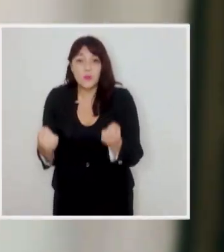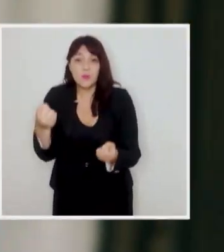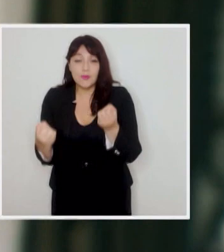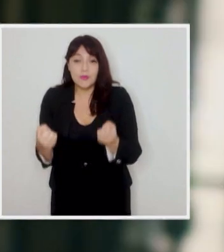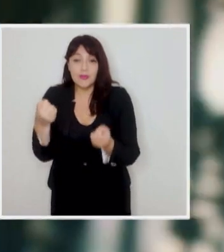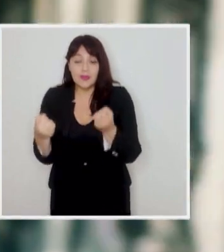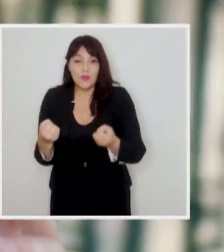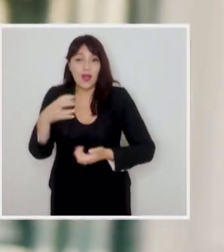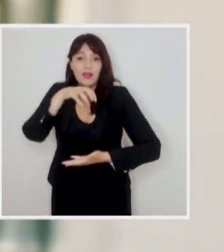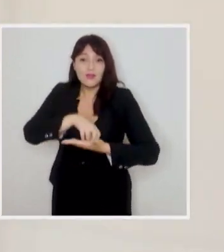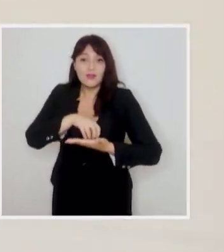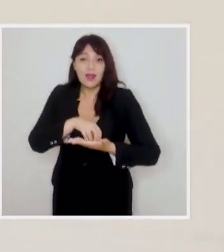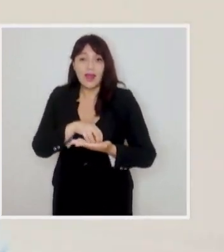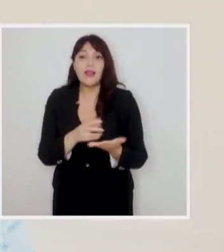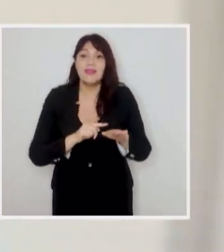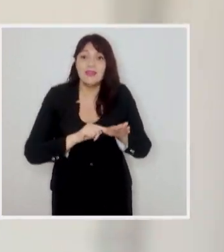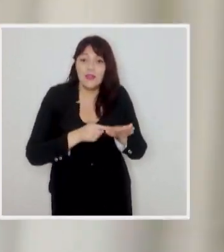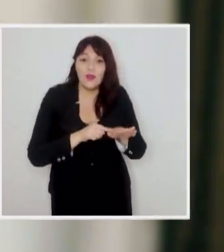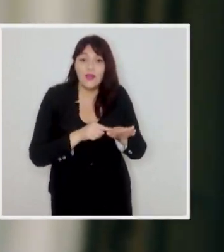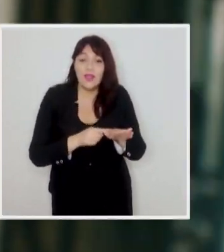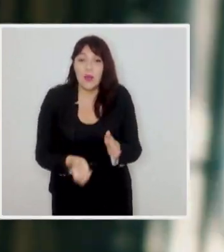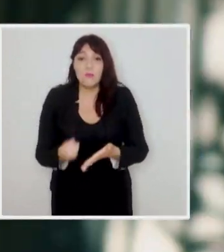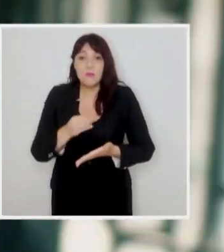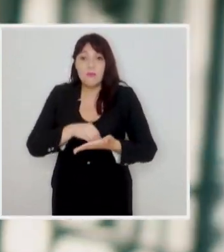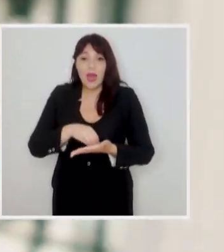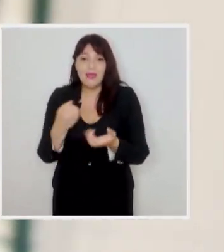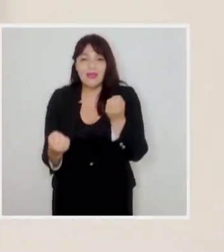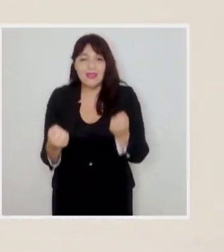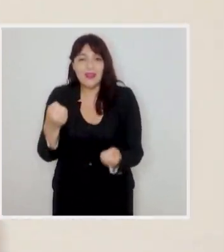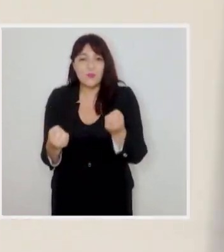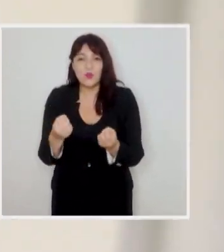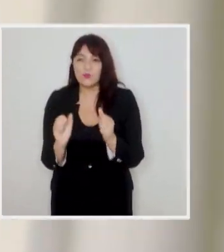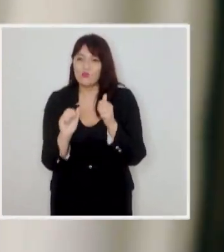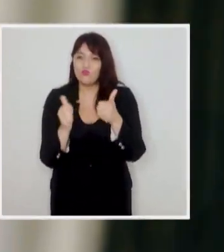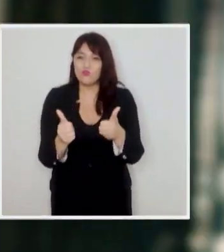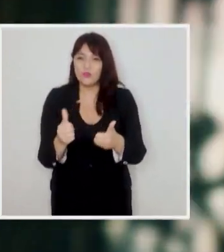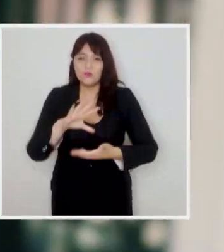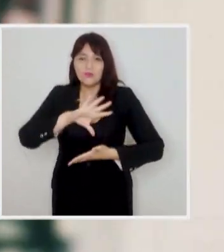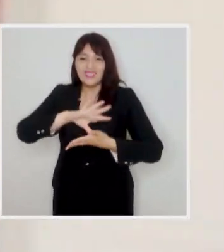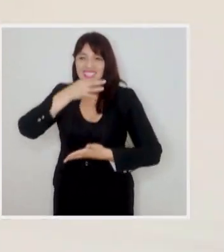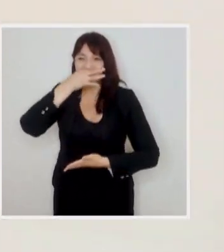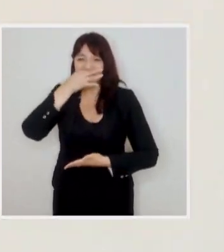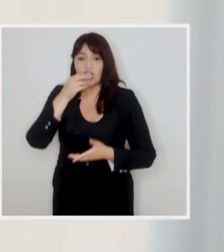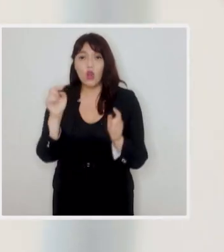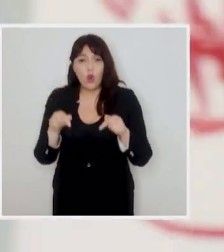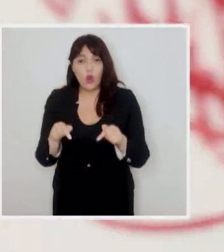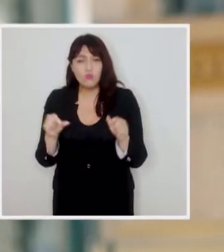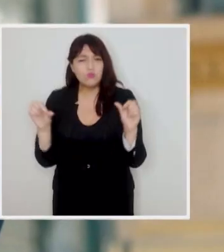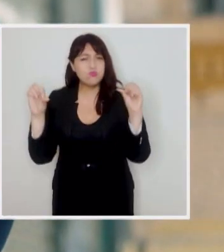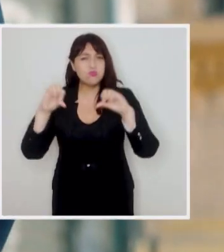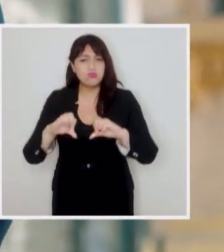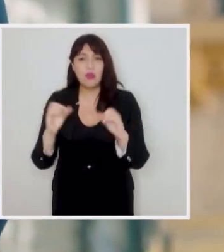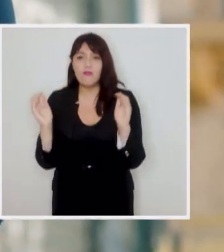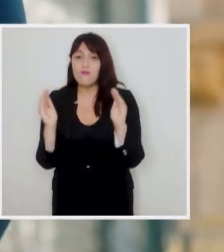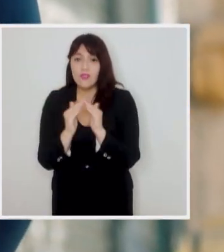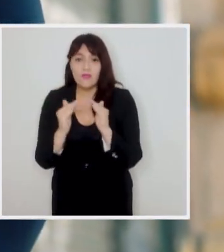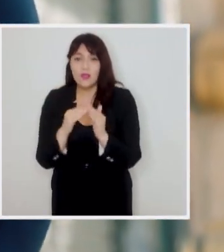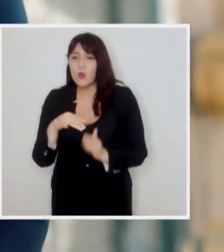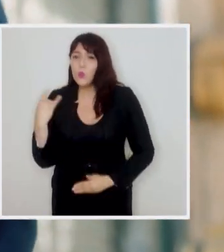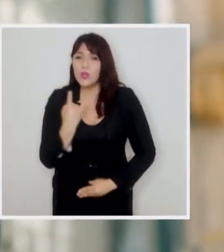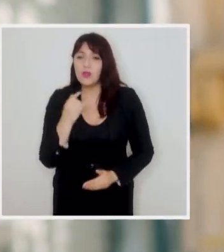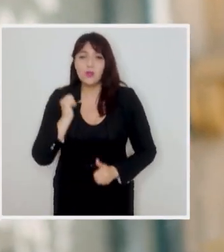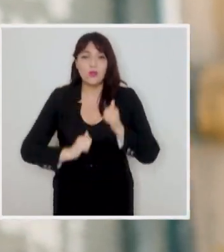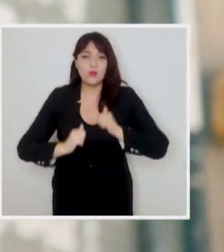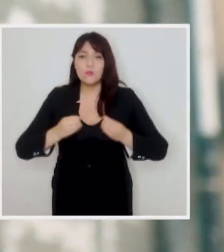el transporte para tener una ciudad con más tecnología, transporte más eficiente y un país más verde. Hoy día tenemos una crisis